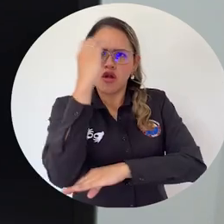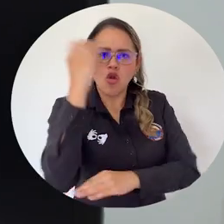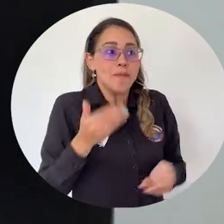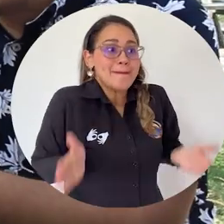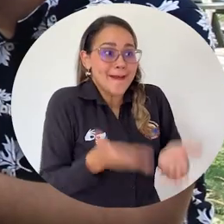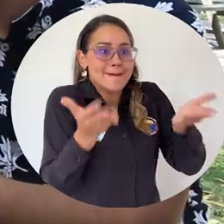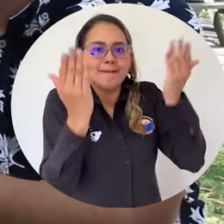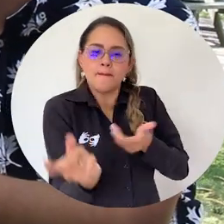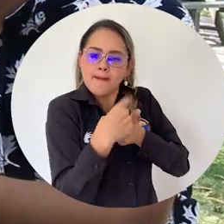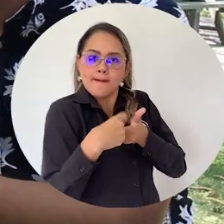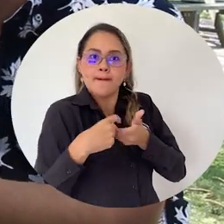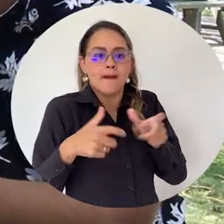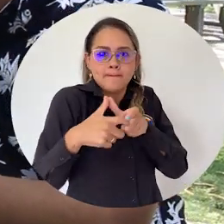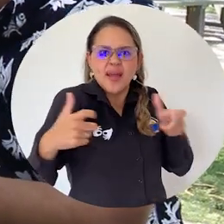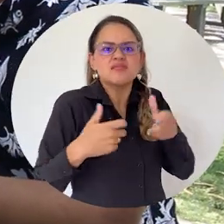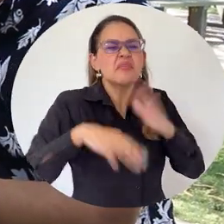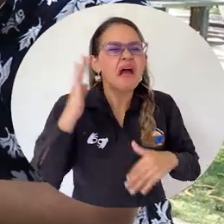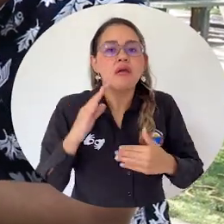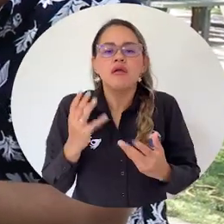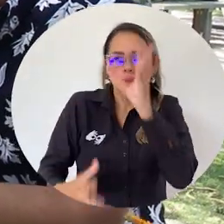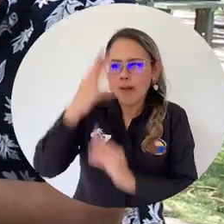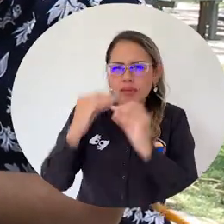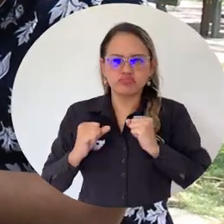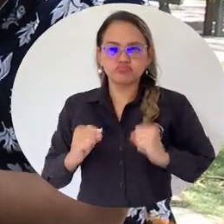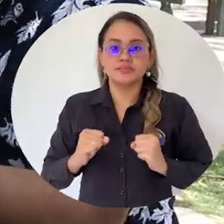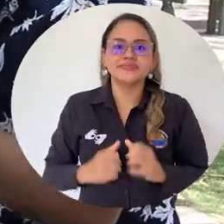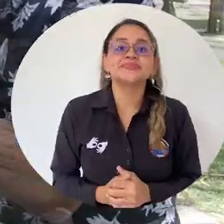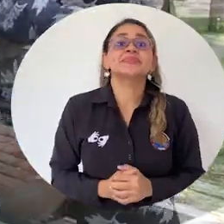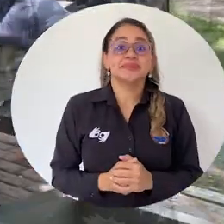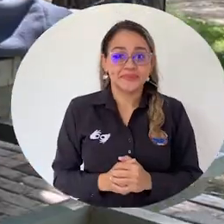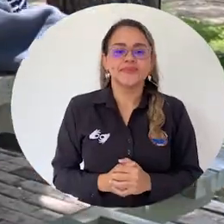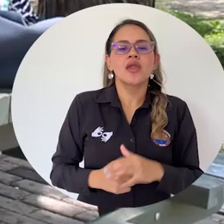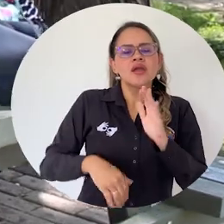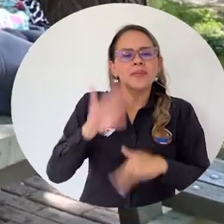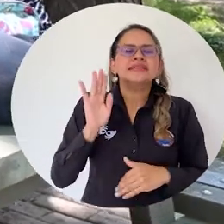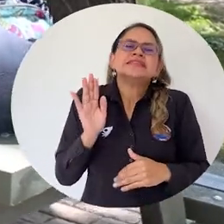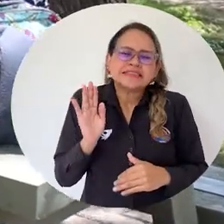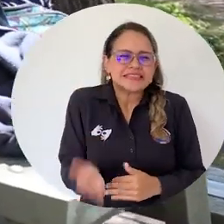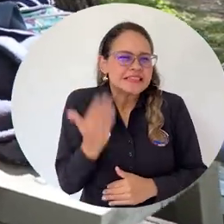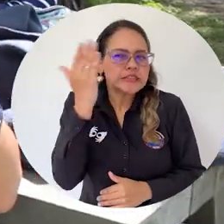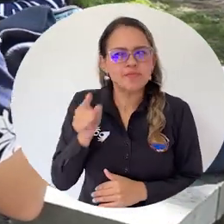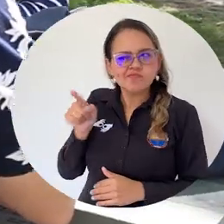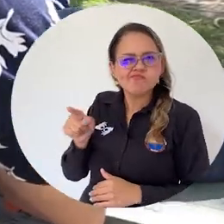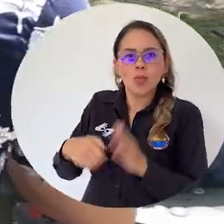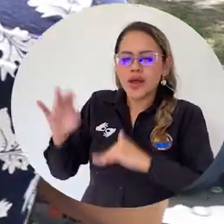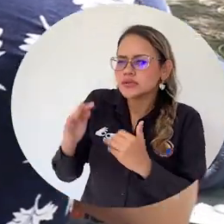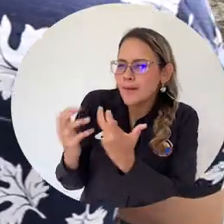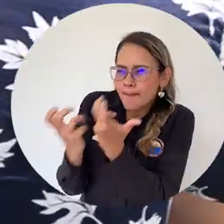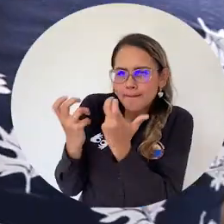Alma Mater participó en otros 2 cursos con universidades de Estados Unidos. La Ruta de Cooperación es como una innovación, ¿no?, de Fulbright.